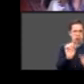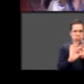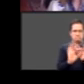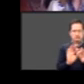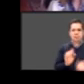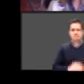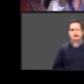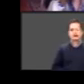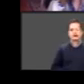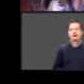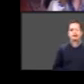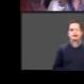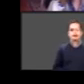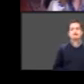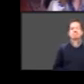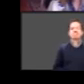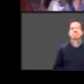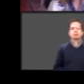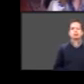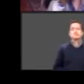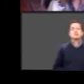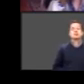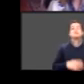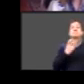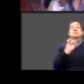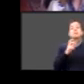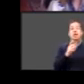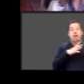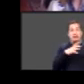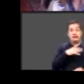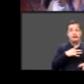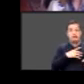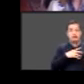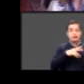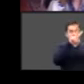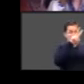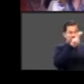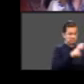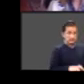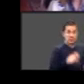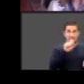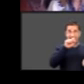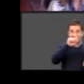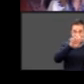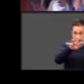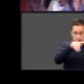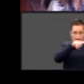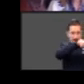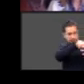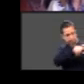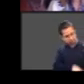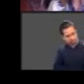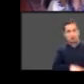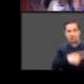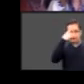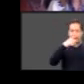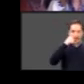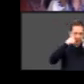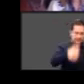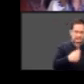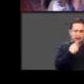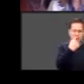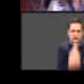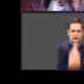estas 29 atenciones de la ruta integral están relacionadas por